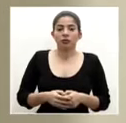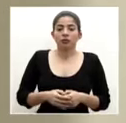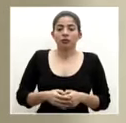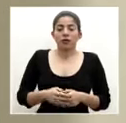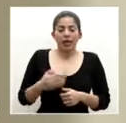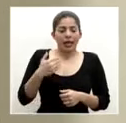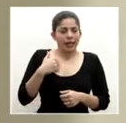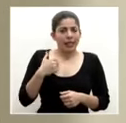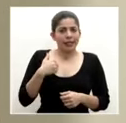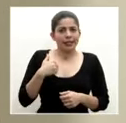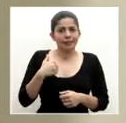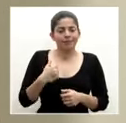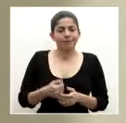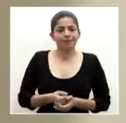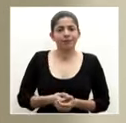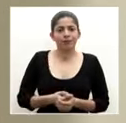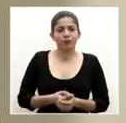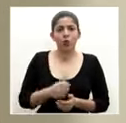Tenemos